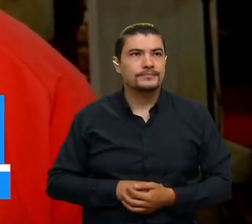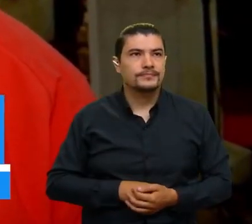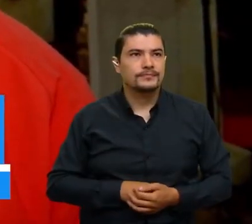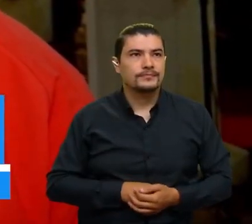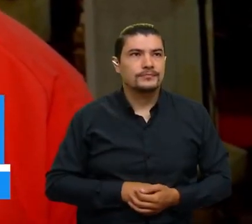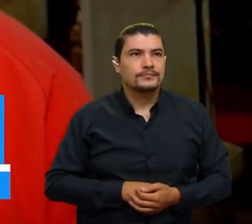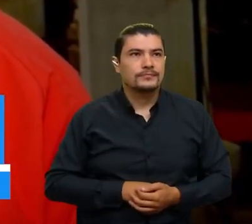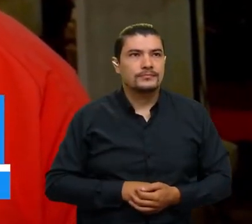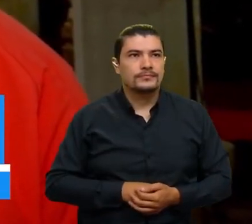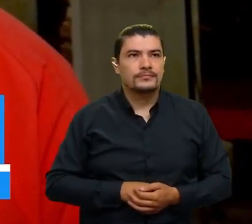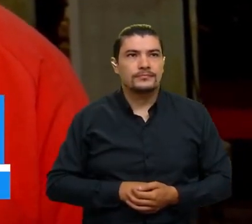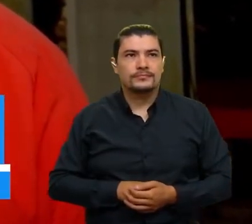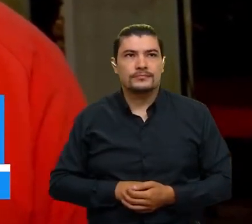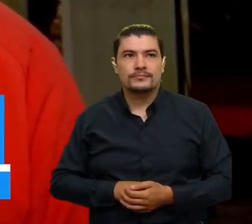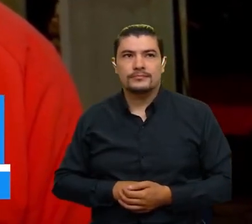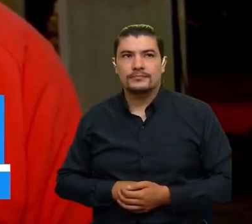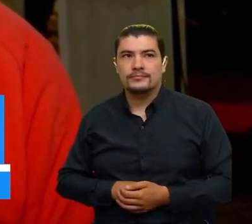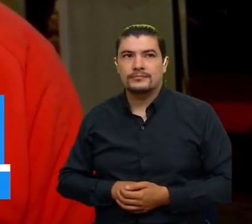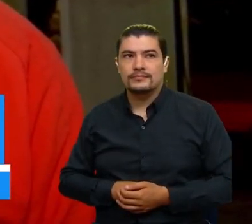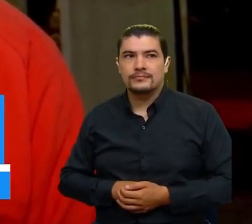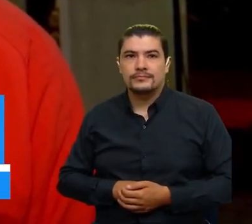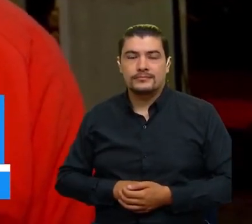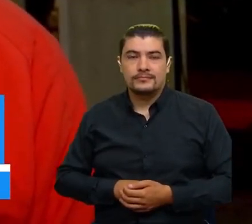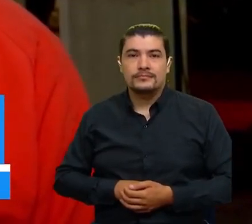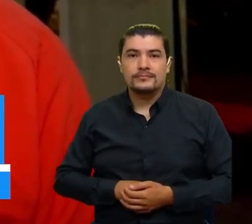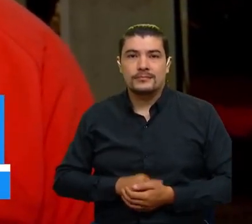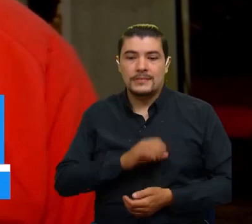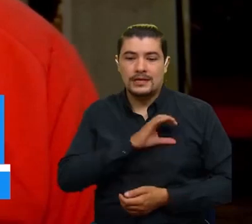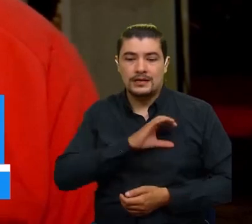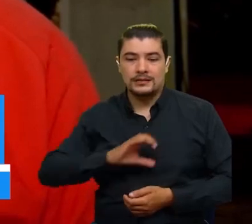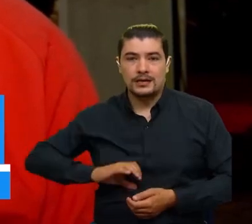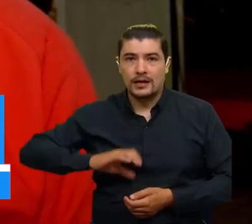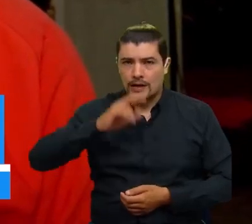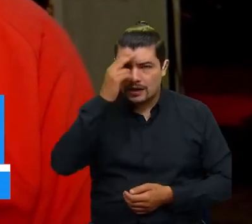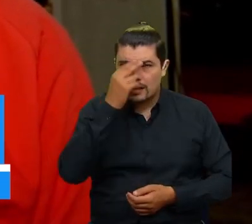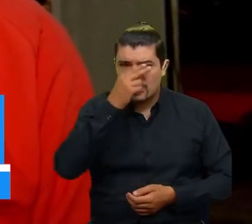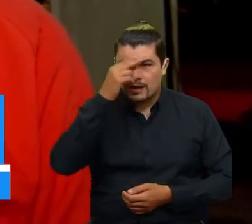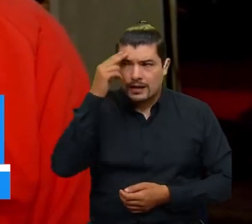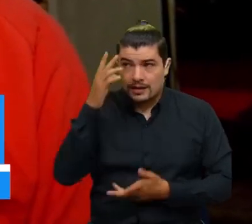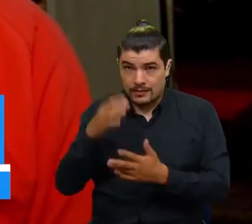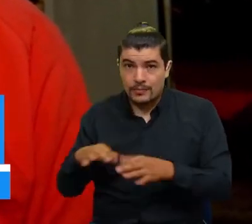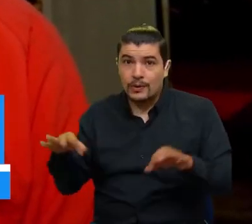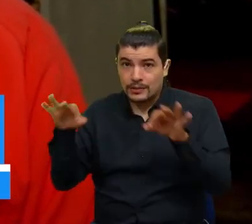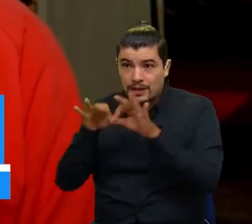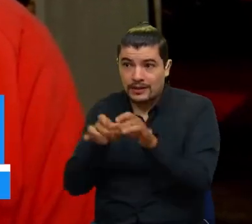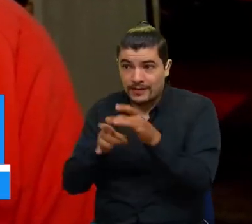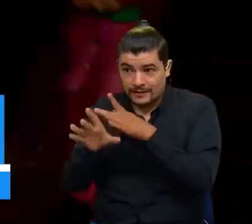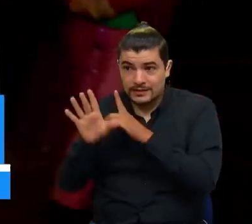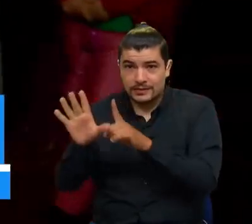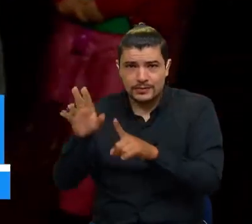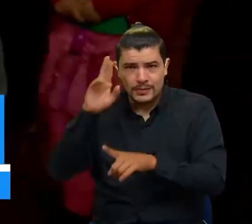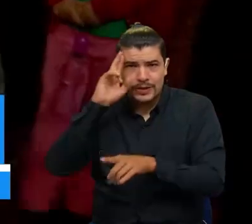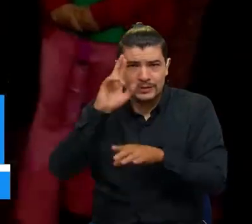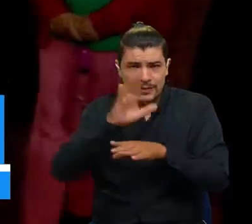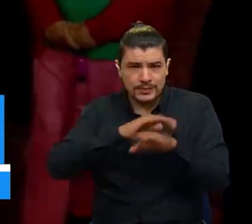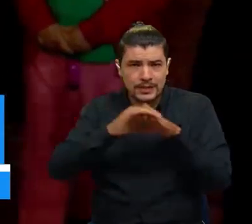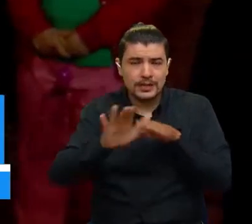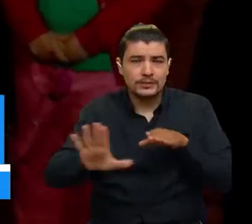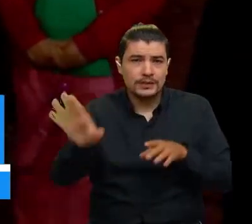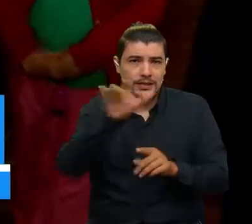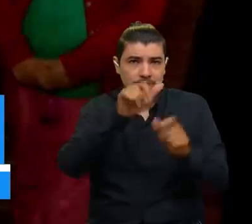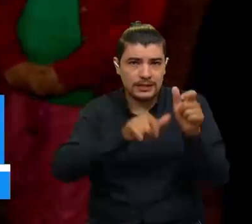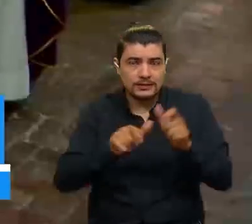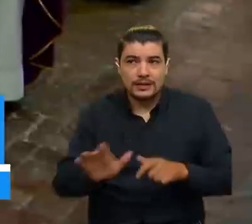es súper importante para nosotros los cristianos católicos y queremos hacerle una invitación a todas las personas del departamento a que vengan,